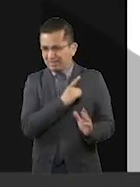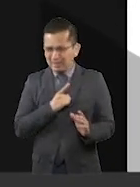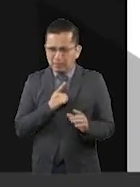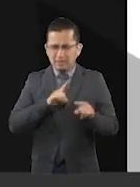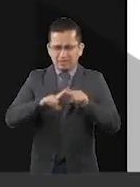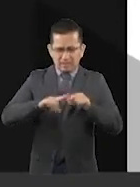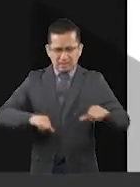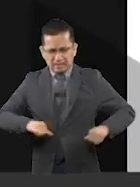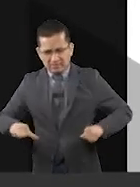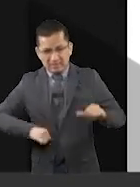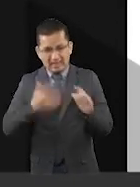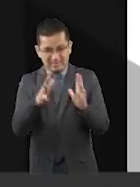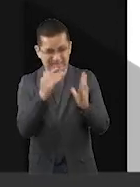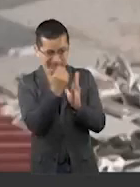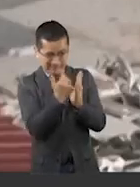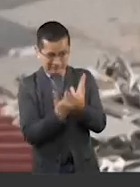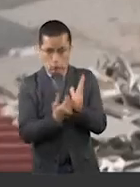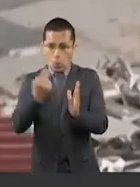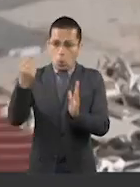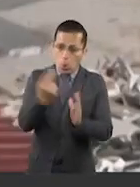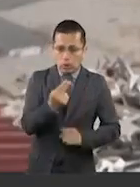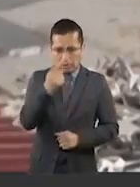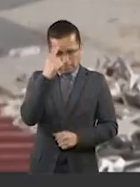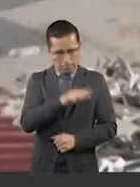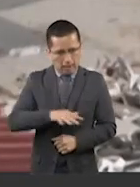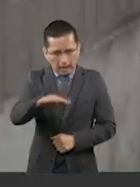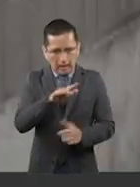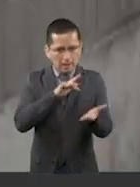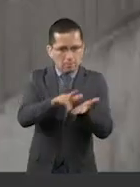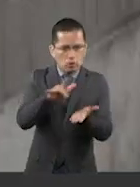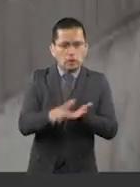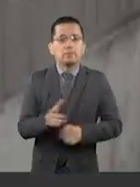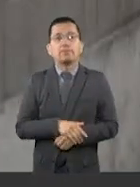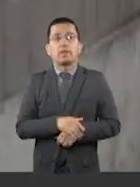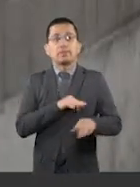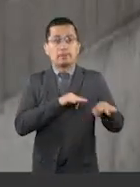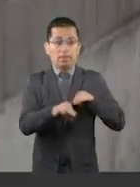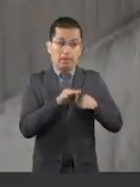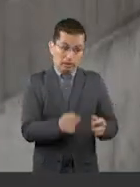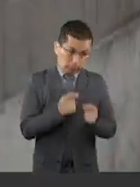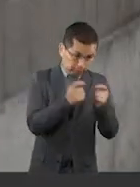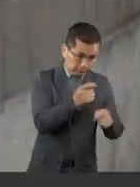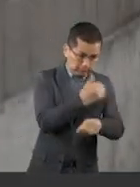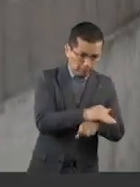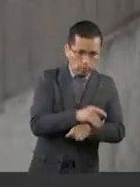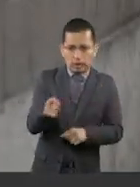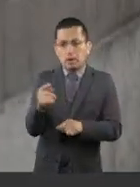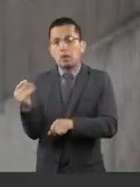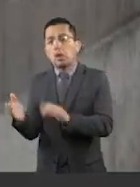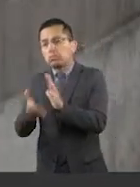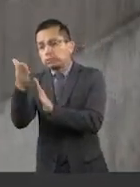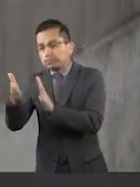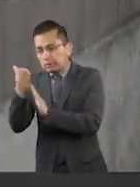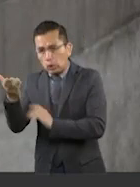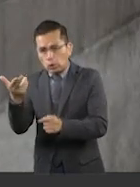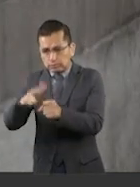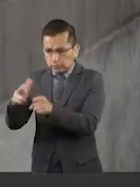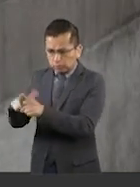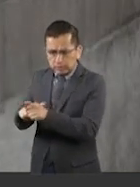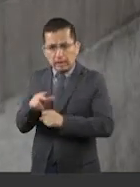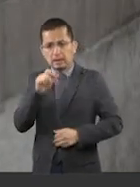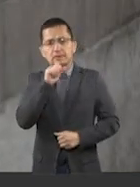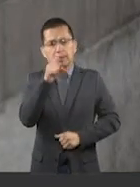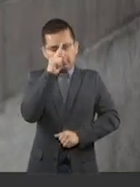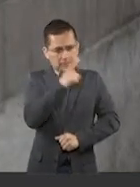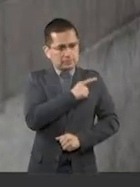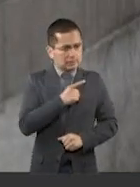ellas está la instauración de un programa de empleo temporal construcción de hospitales Establecer un convenio con constructoras para la las